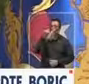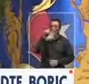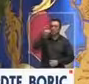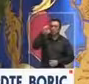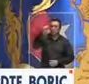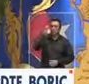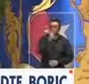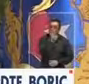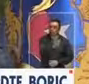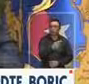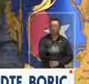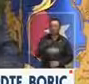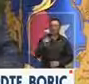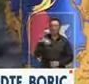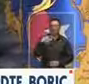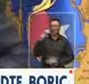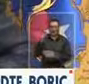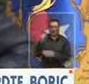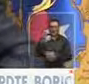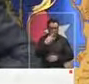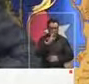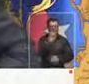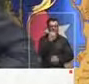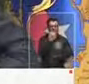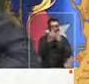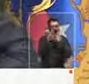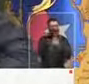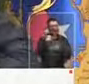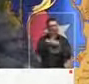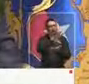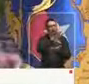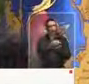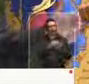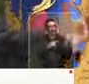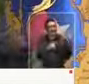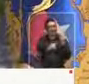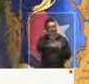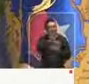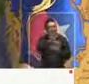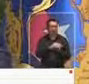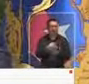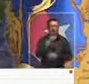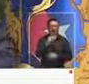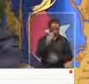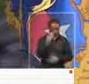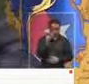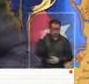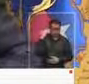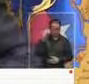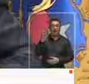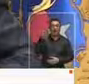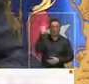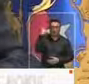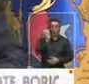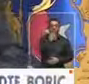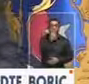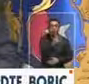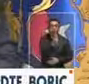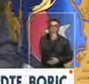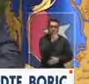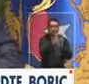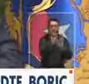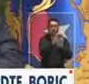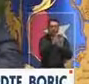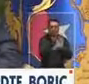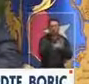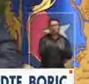Yo llamo a la derecha a no cometer los errores que cometió la izquierda en el pasado, y en el pasado reciente, en donde se hizo de las acusaciones